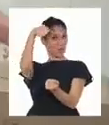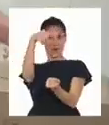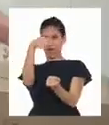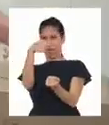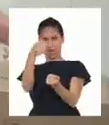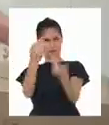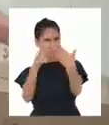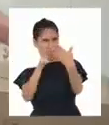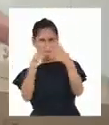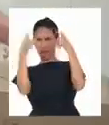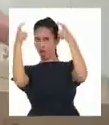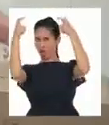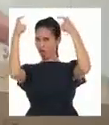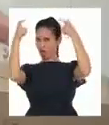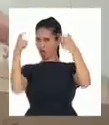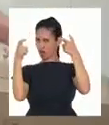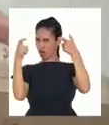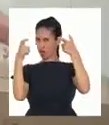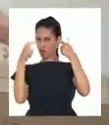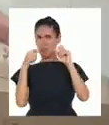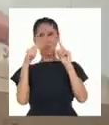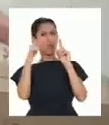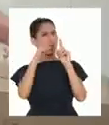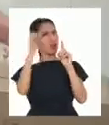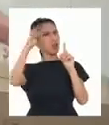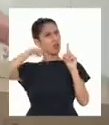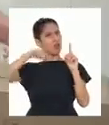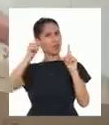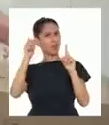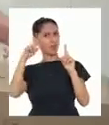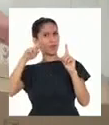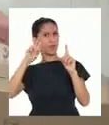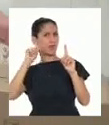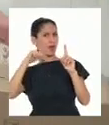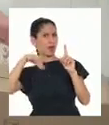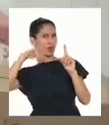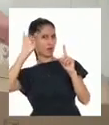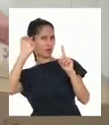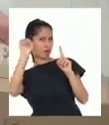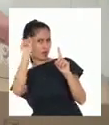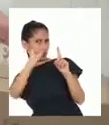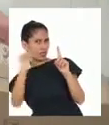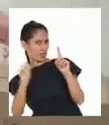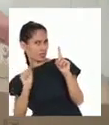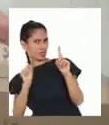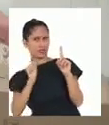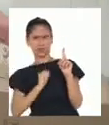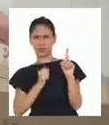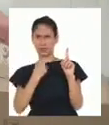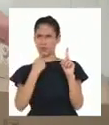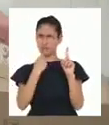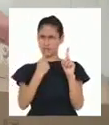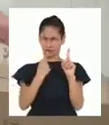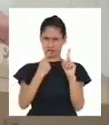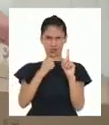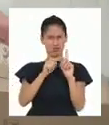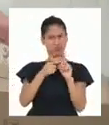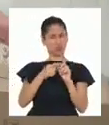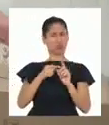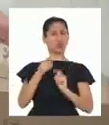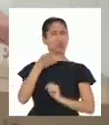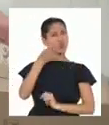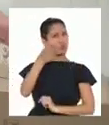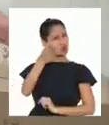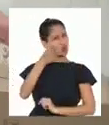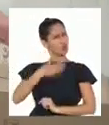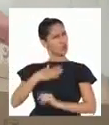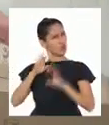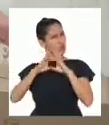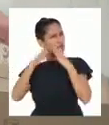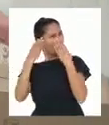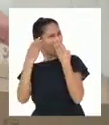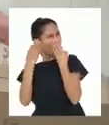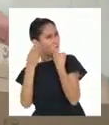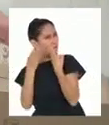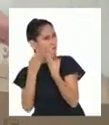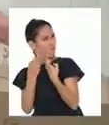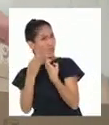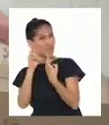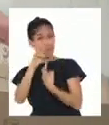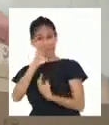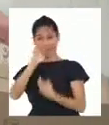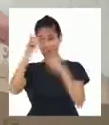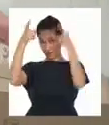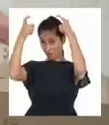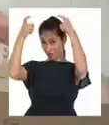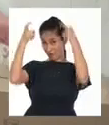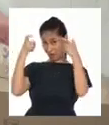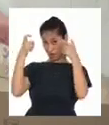Al rey, al marqués de Montes Claros. Pariente mi virrey, gobernador y